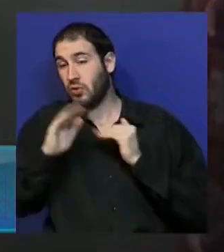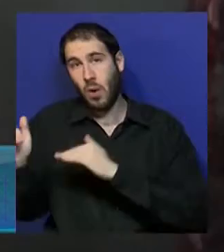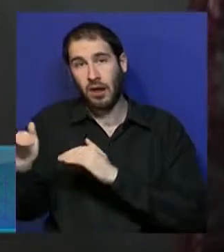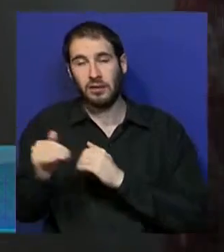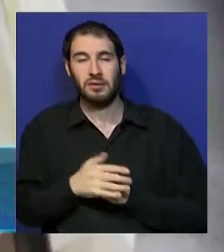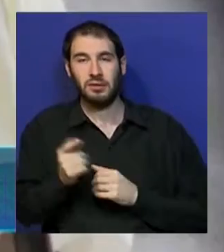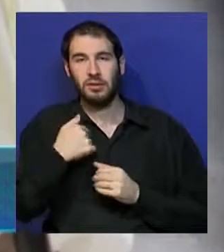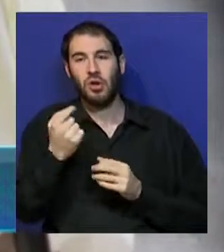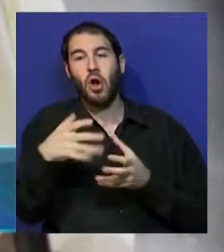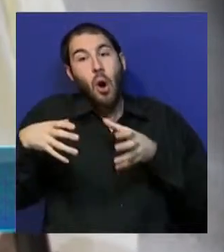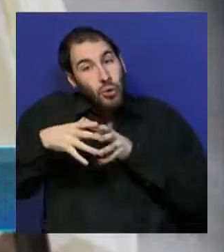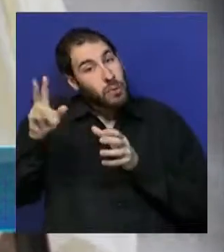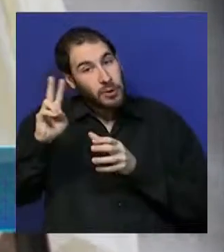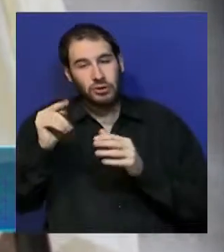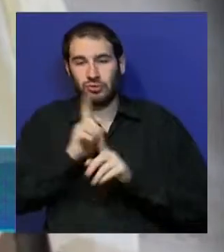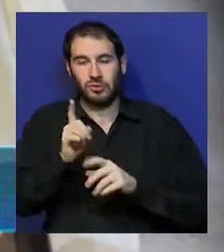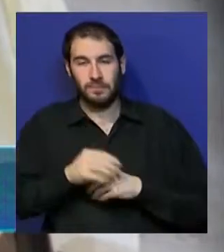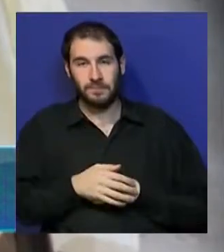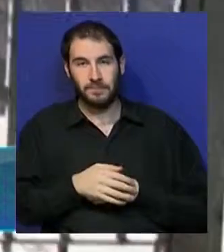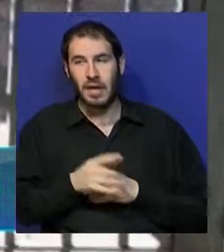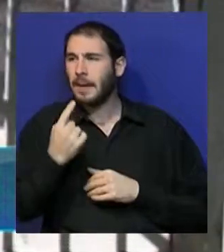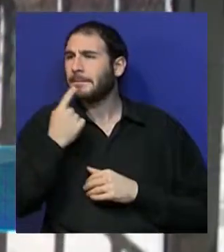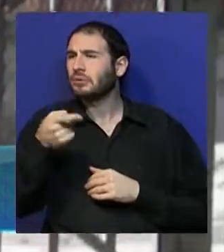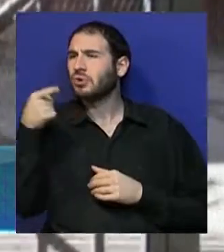eso no estoy hablando por el bloque del PJ. Perfecto. ¿Y en su